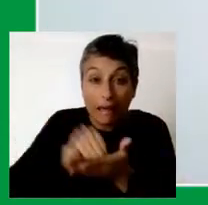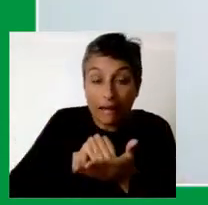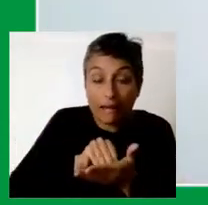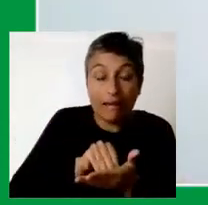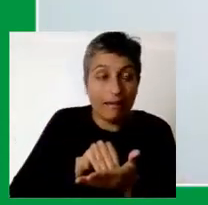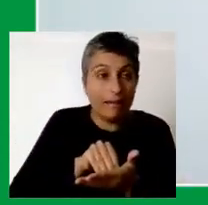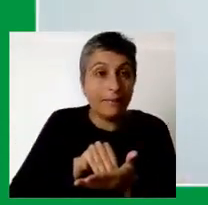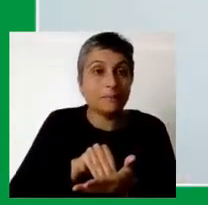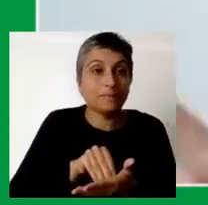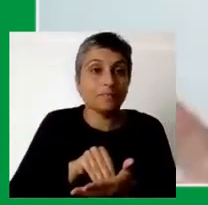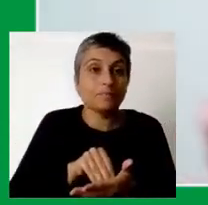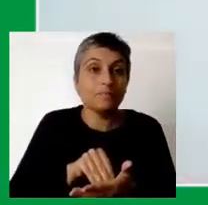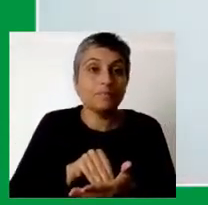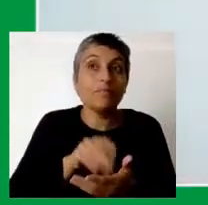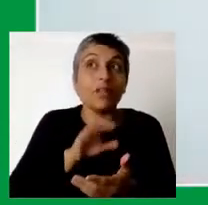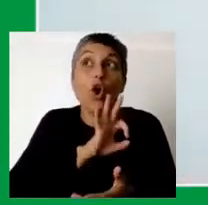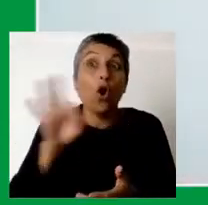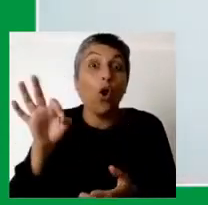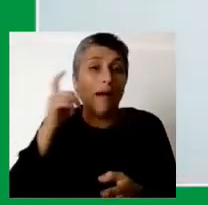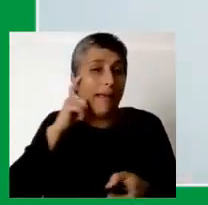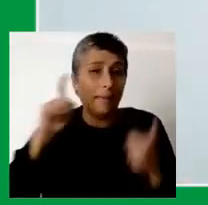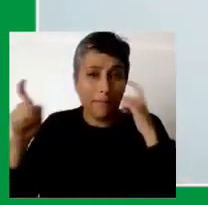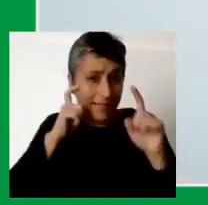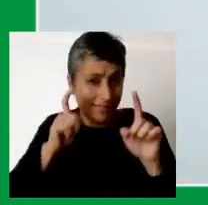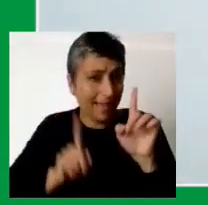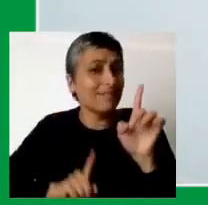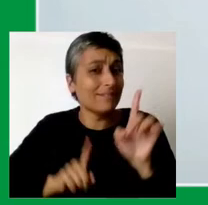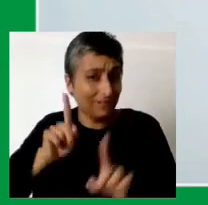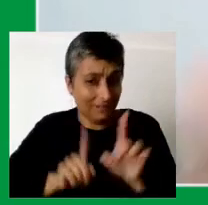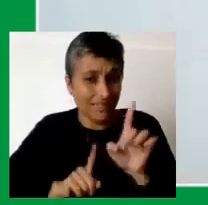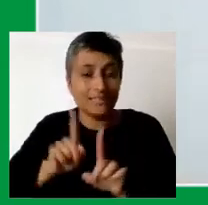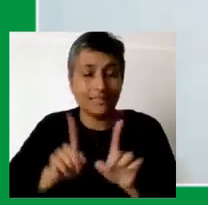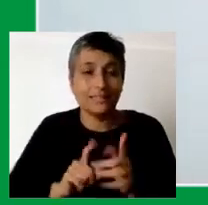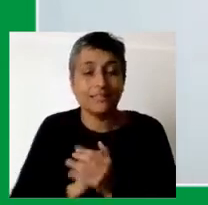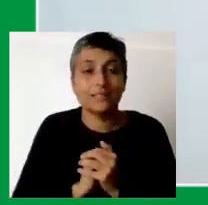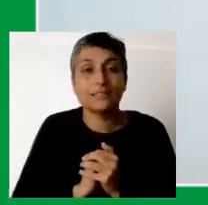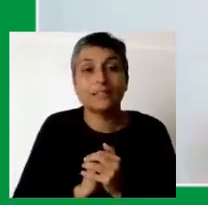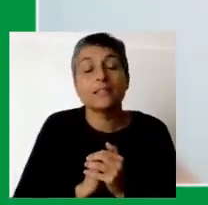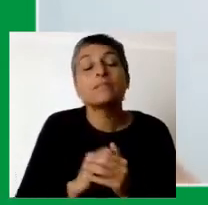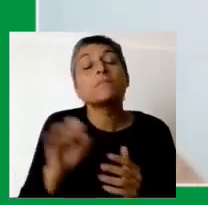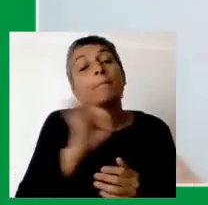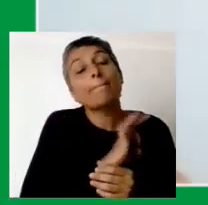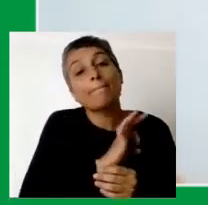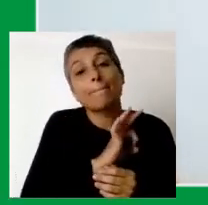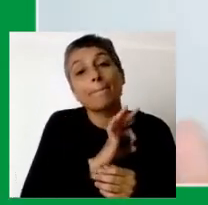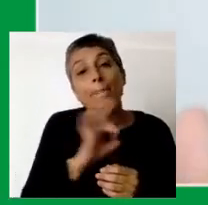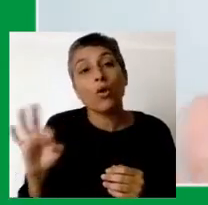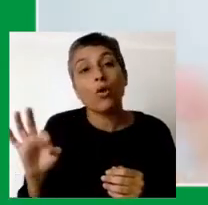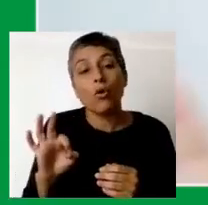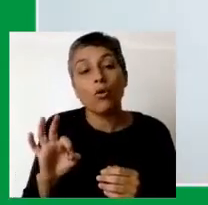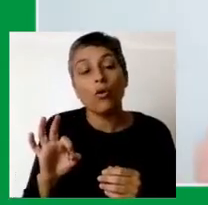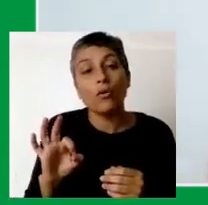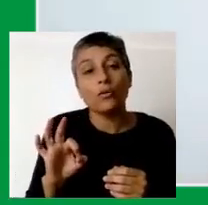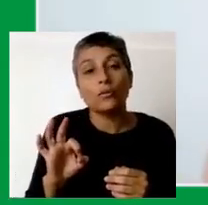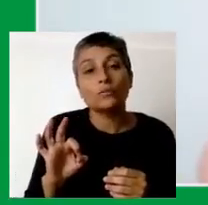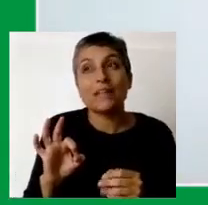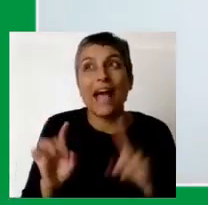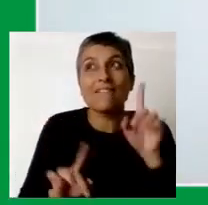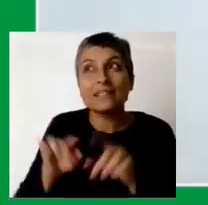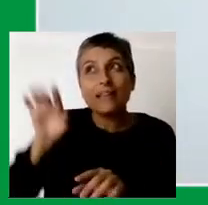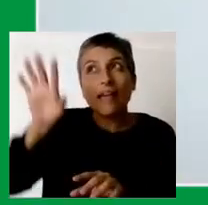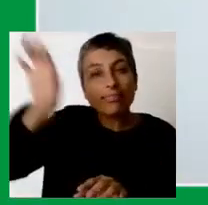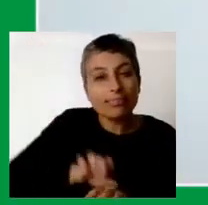trabajo, a veces inventa cosas también, a veces las fuentes que no son